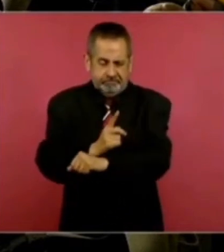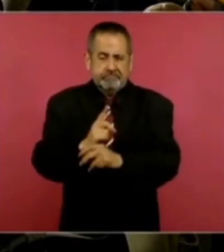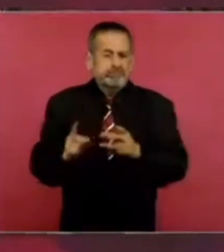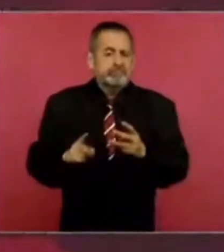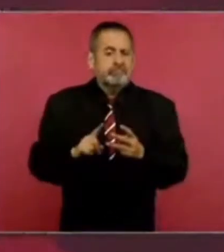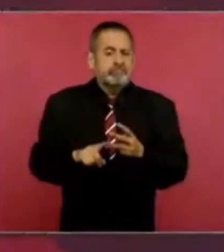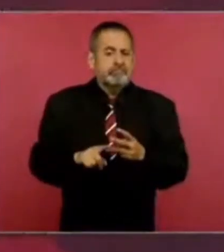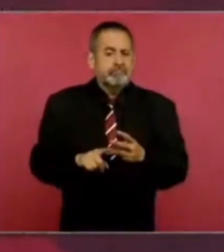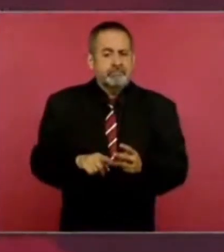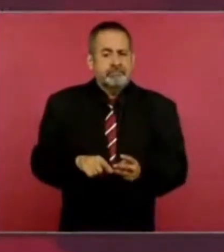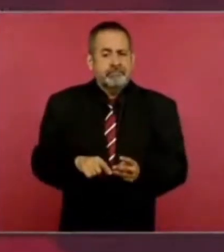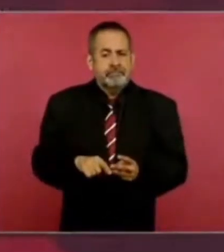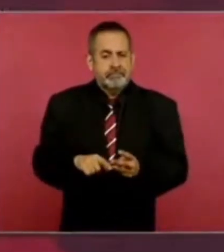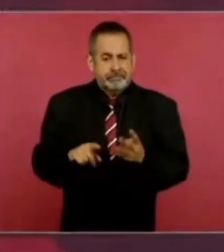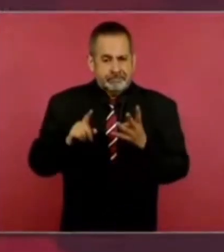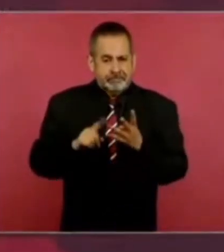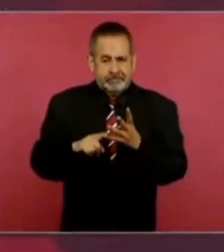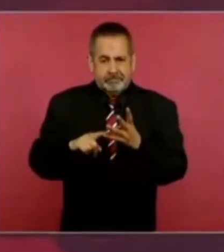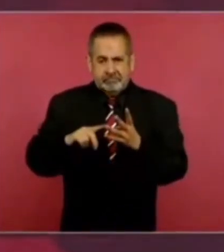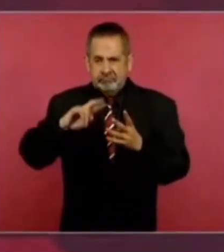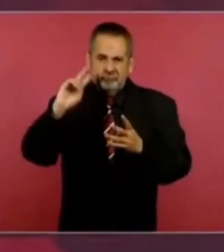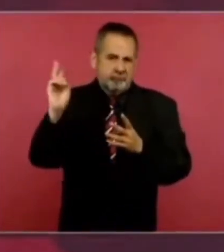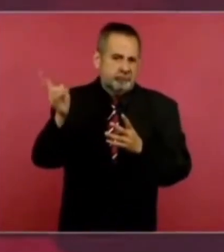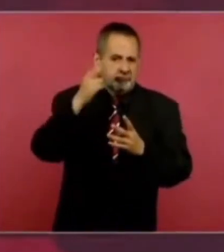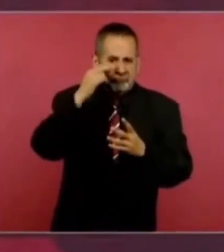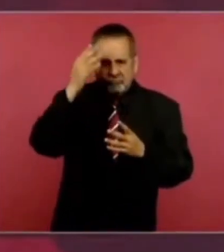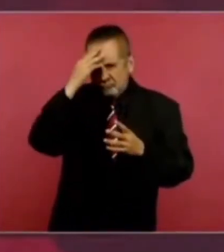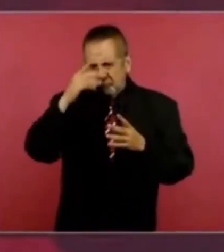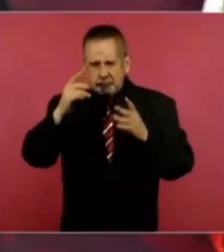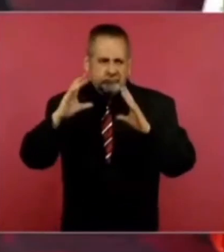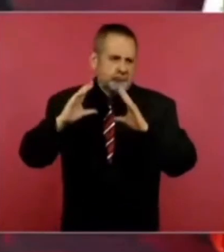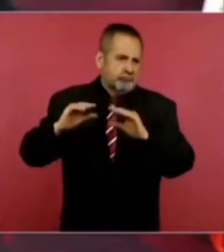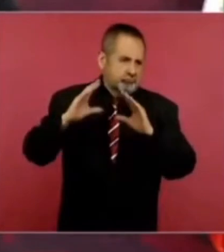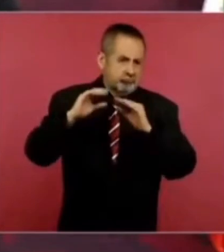honesto, maestro universitario,